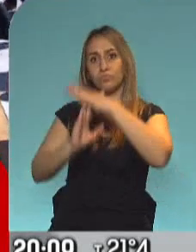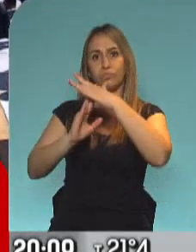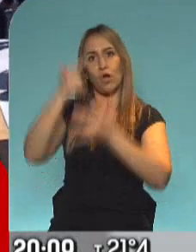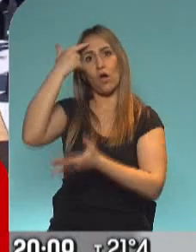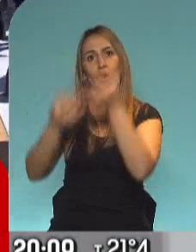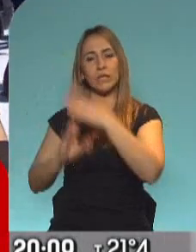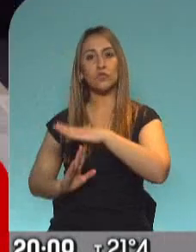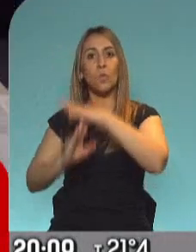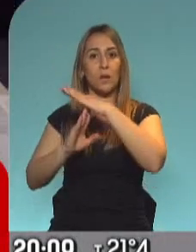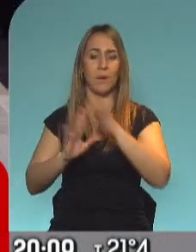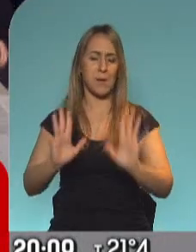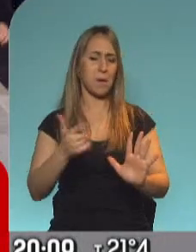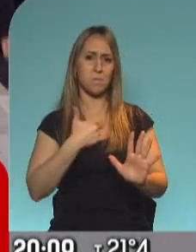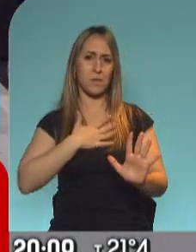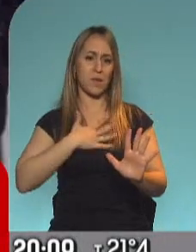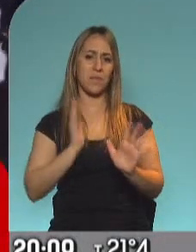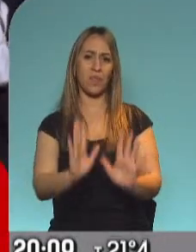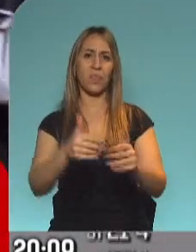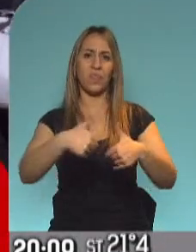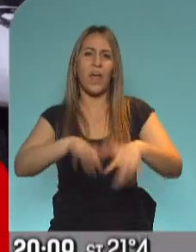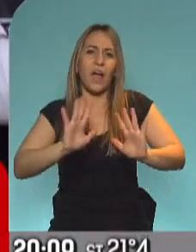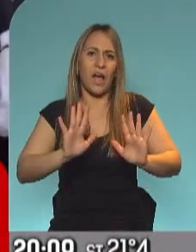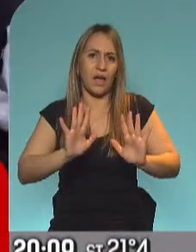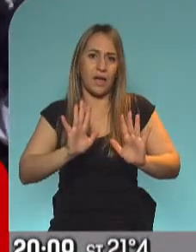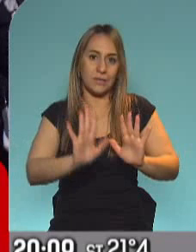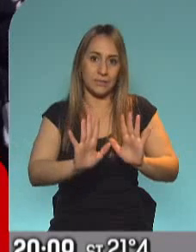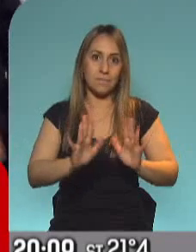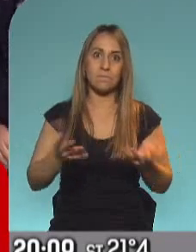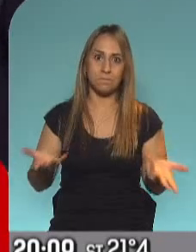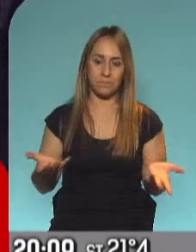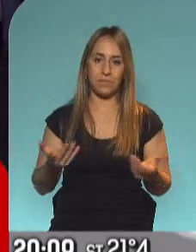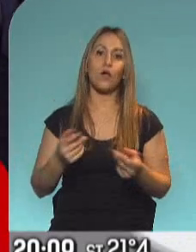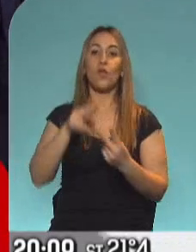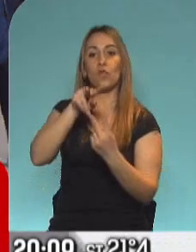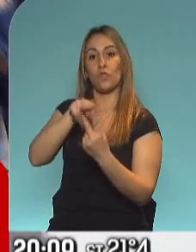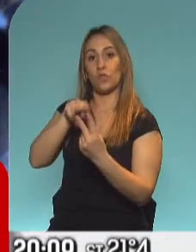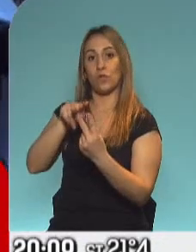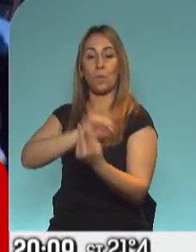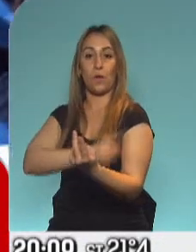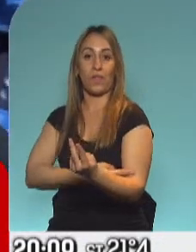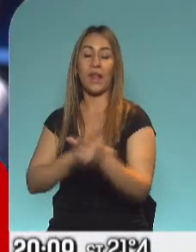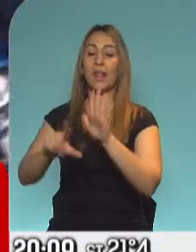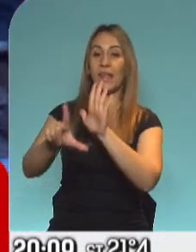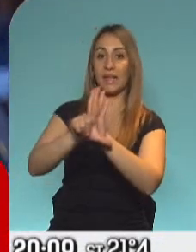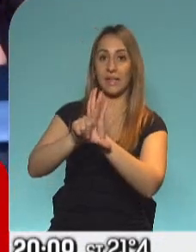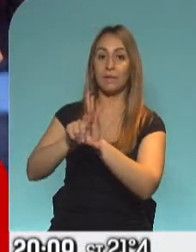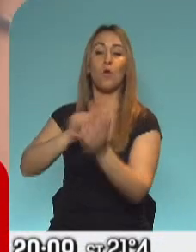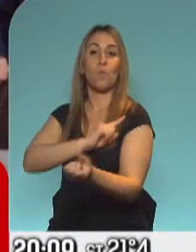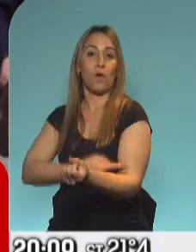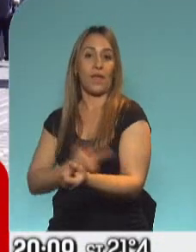hay que dejarlo como está. Esta es una primera discusión. Una decisión de 2 poderes del Estado, el Legislativo y el Ejecutivo,